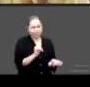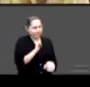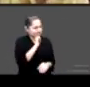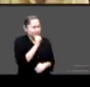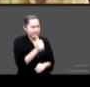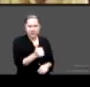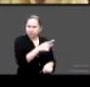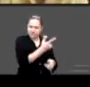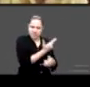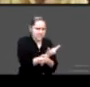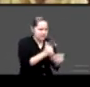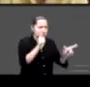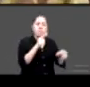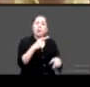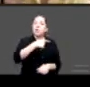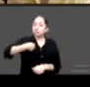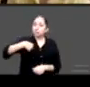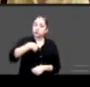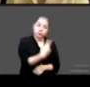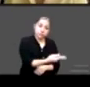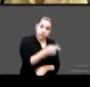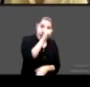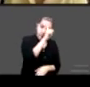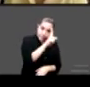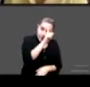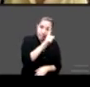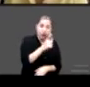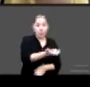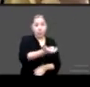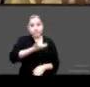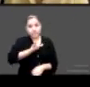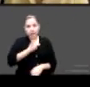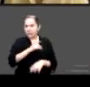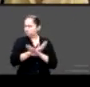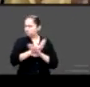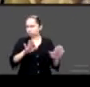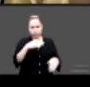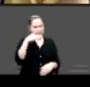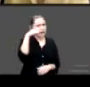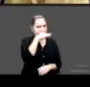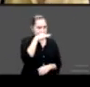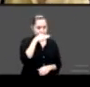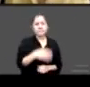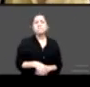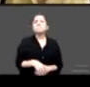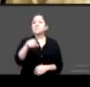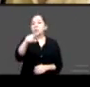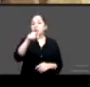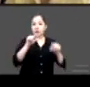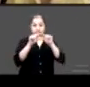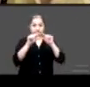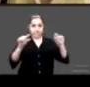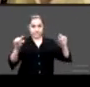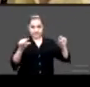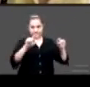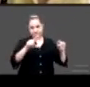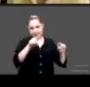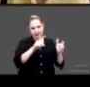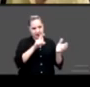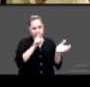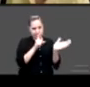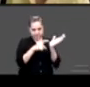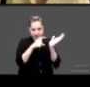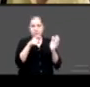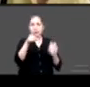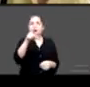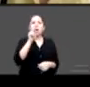ahí les estamos agregando la Liga FER, que también la vamos a poner en el chat. Si tú le das un clic, tú puedes encontrar por entidad federativa cuál es el servicio amigable